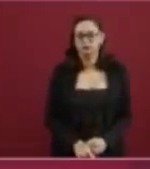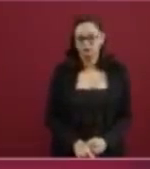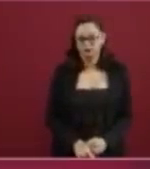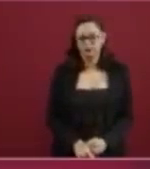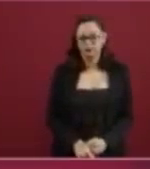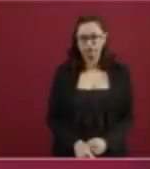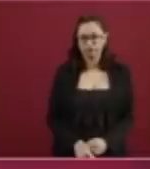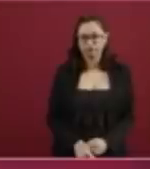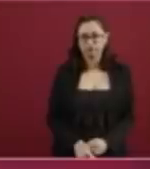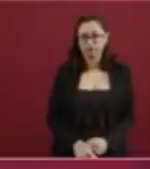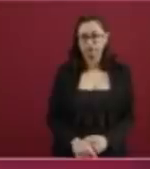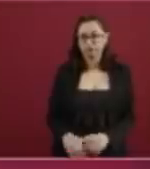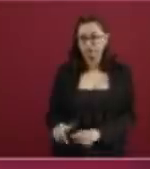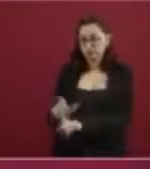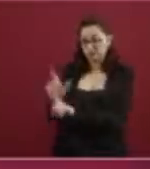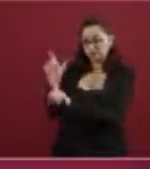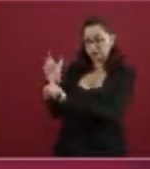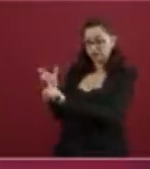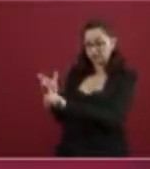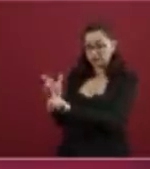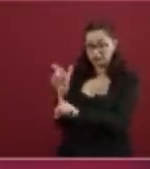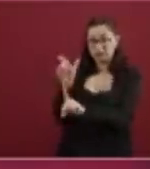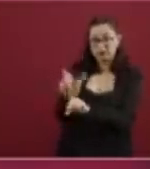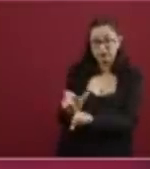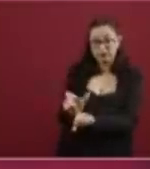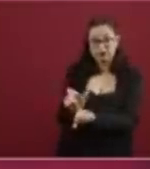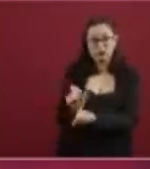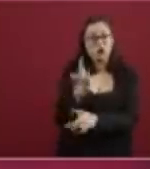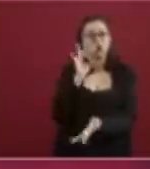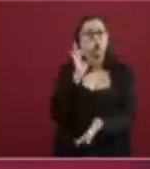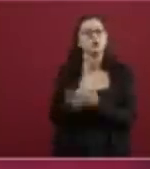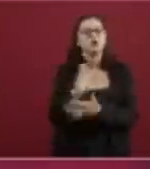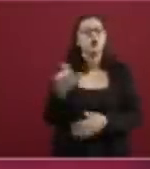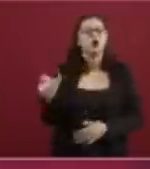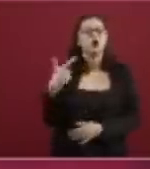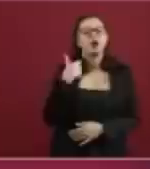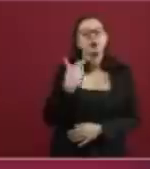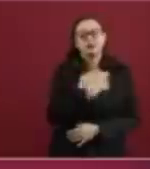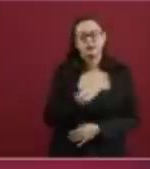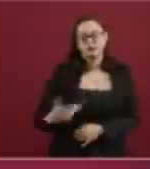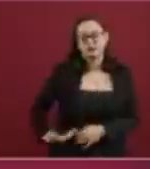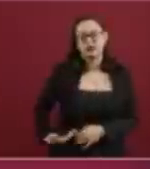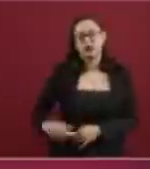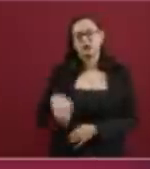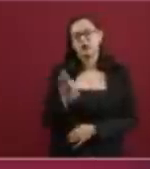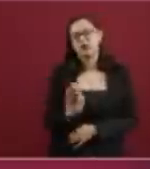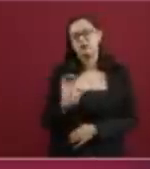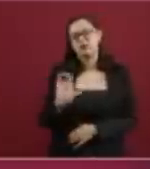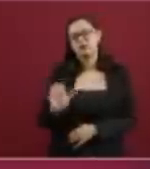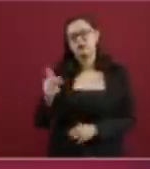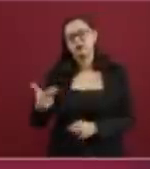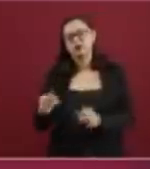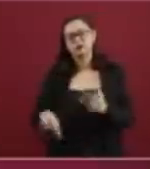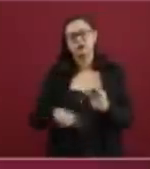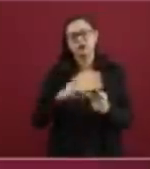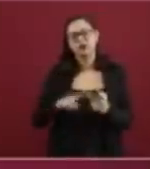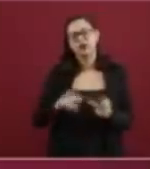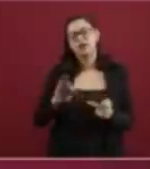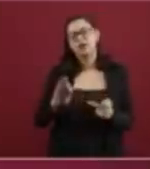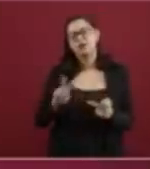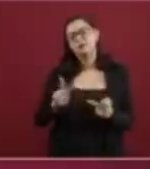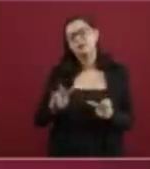protección solo es para el caso de los expresidentes Calderón y Fox.